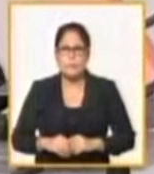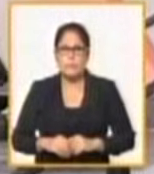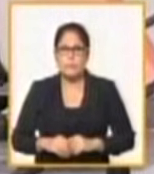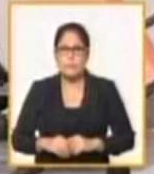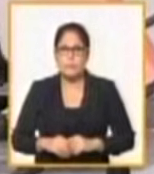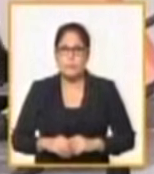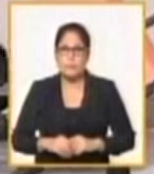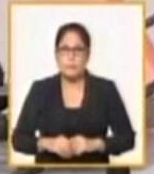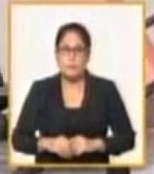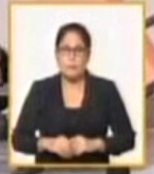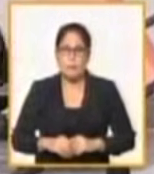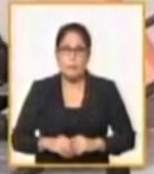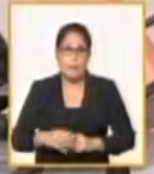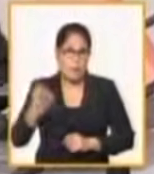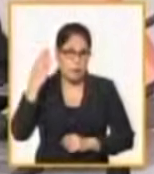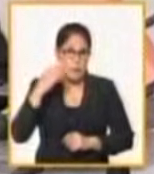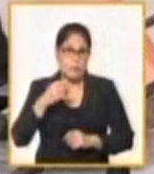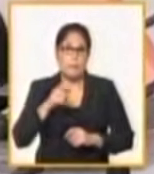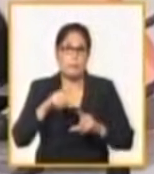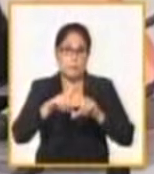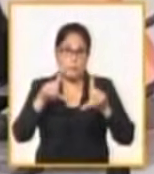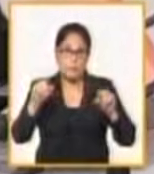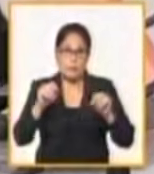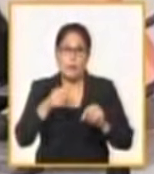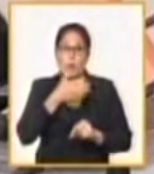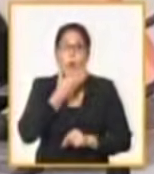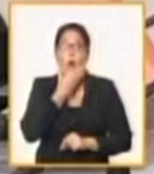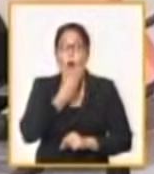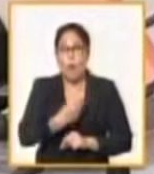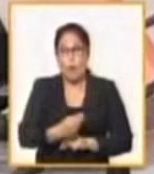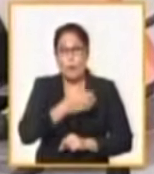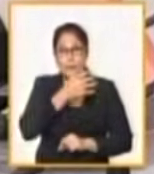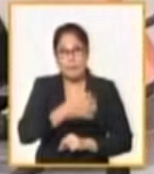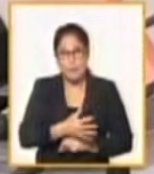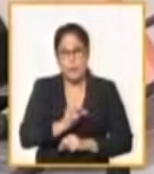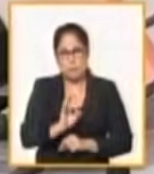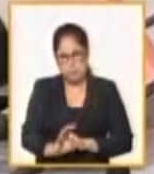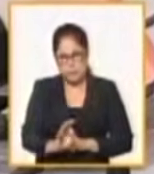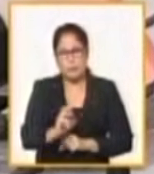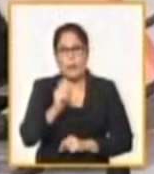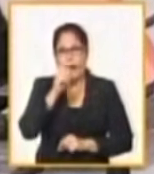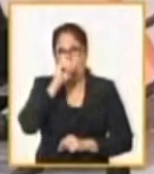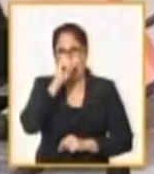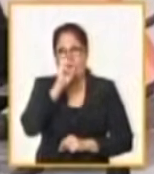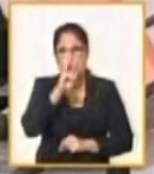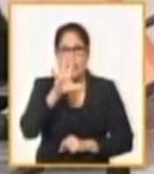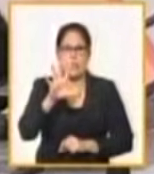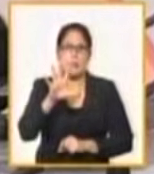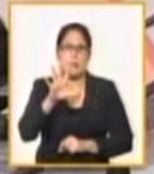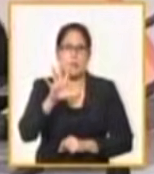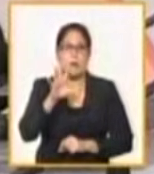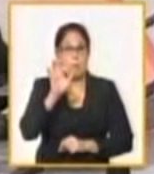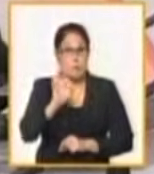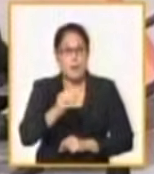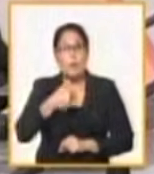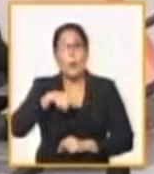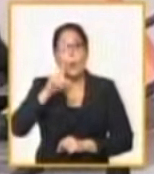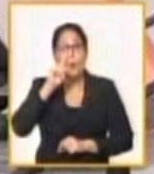Eran las reflexiones del joven líder de la revolución cubana, Fidel Castro, con 35 años, aquel junio